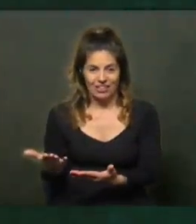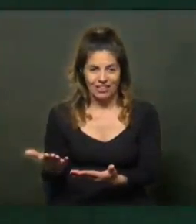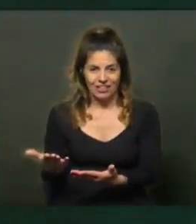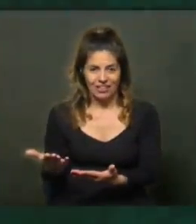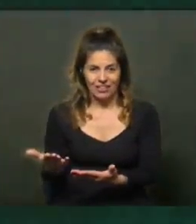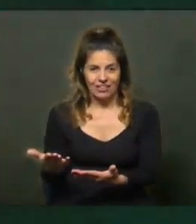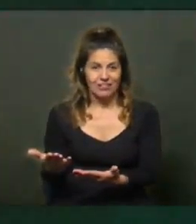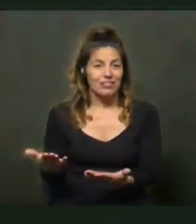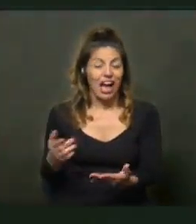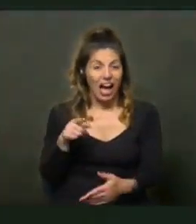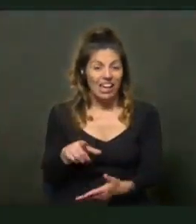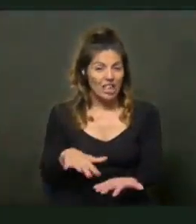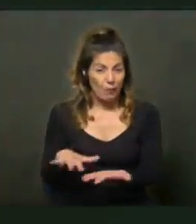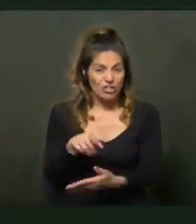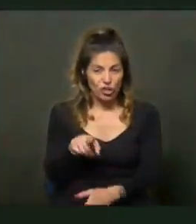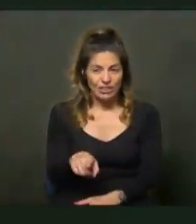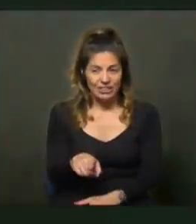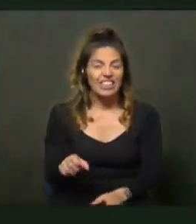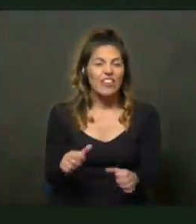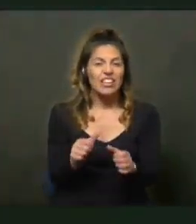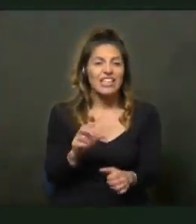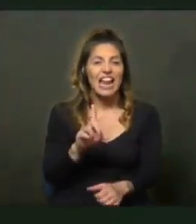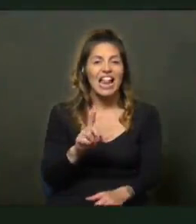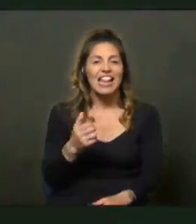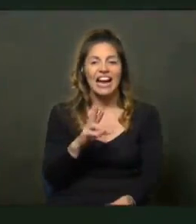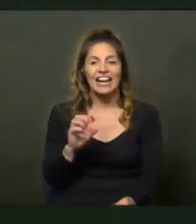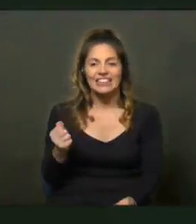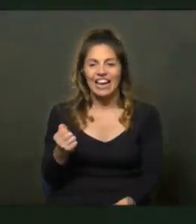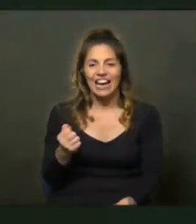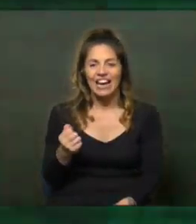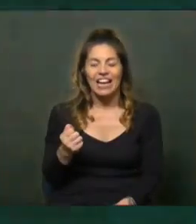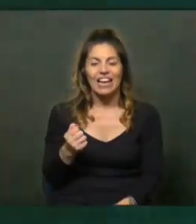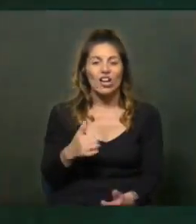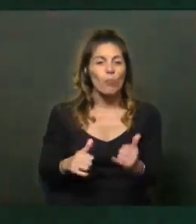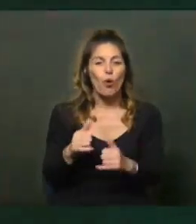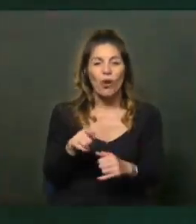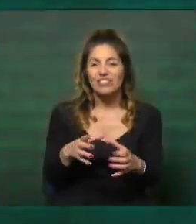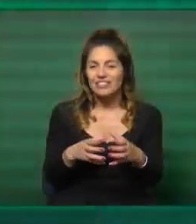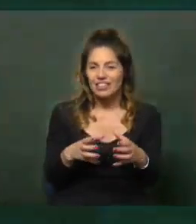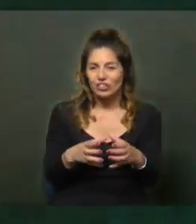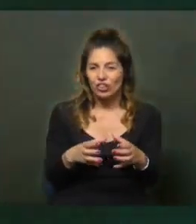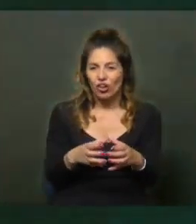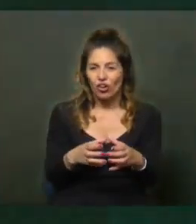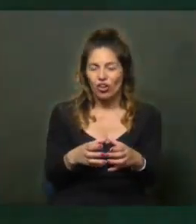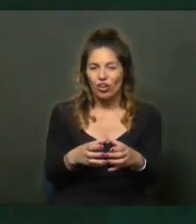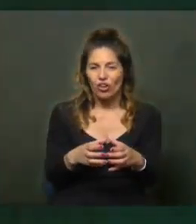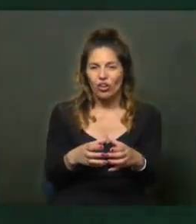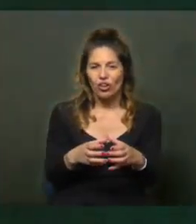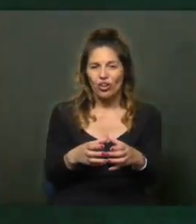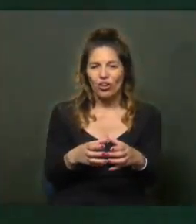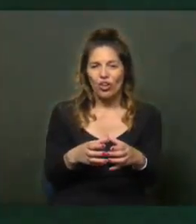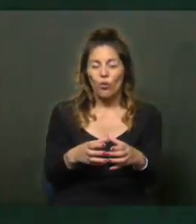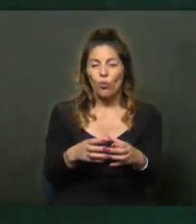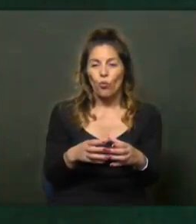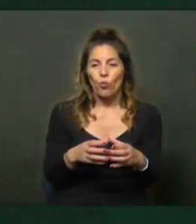política Bueno hay espacio ahí qué va a hacer la reta cómo va ese sector este cuando calculen si logró contener o